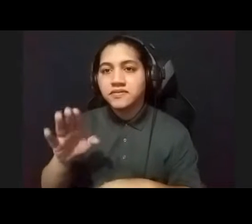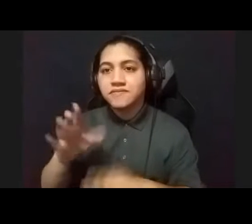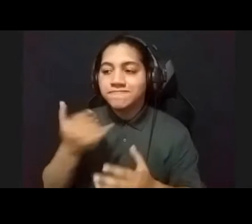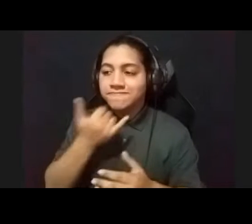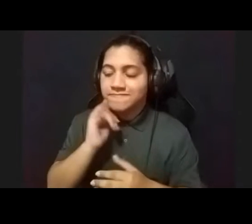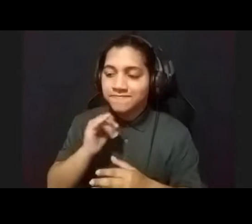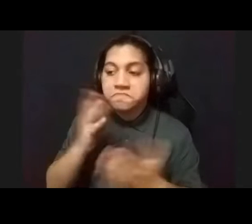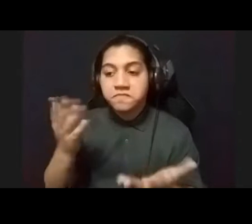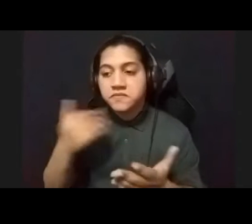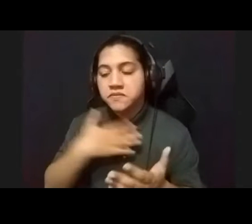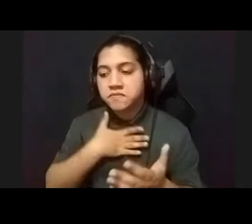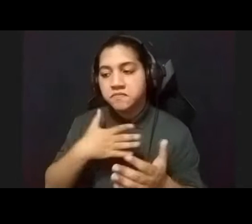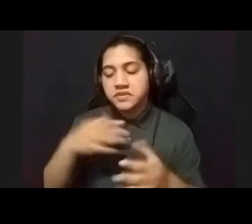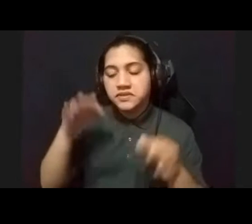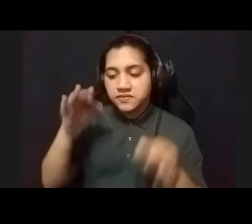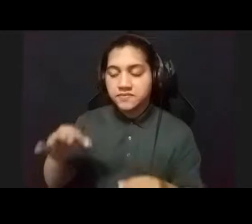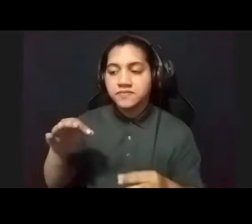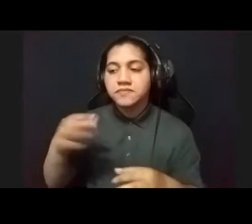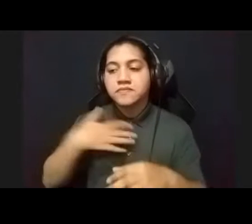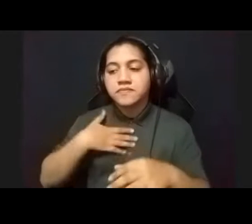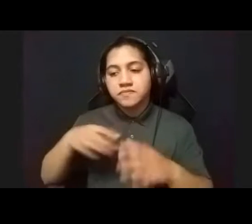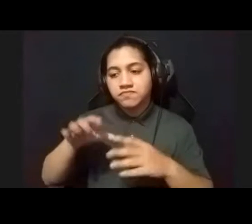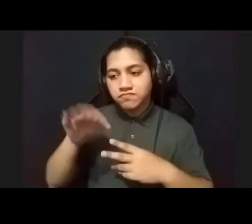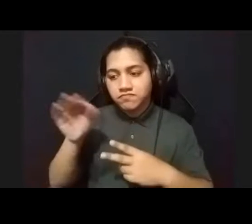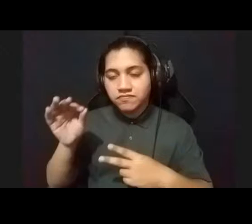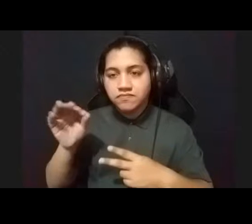¿sabes qué? Fue mi decisión, fue mi elección.